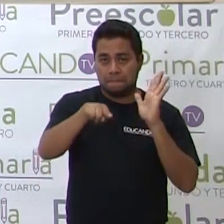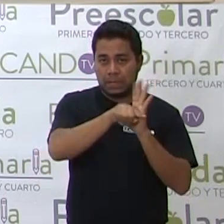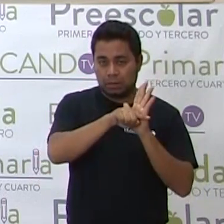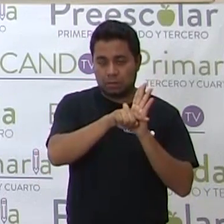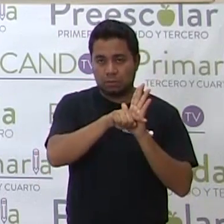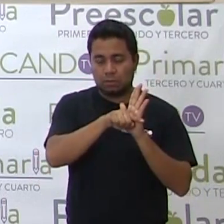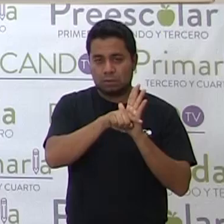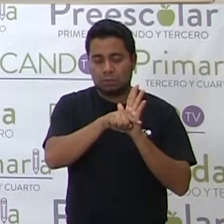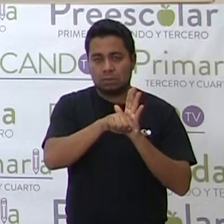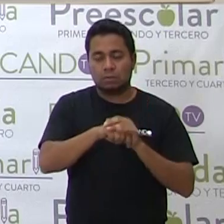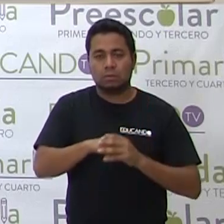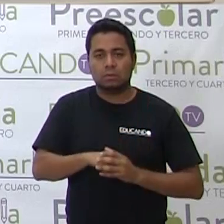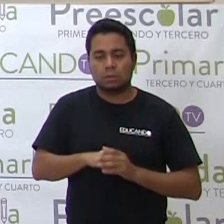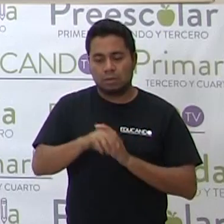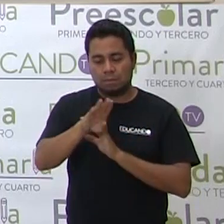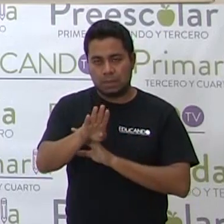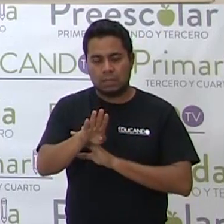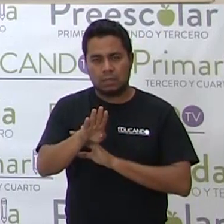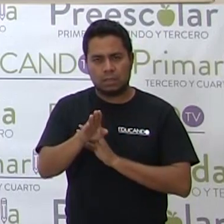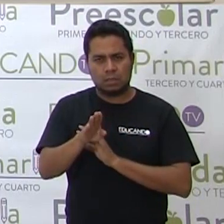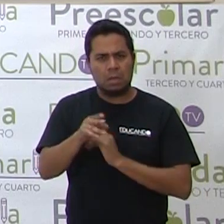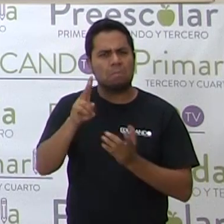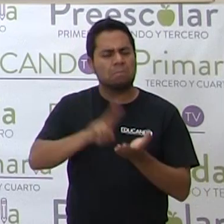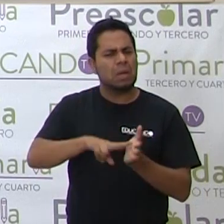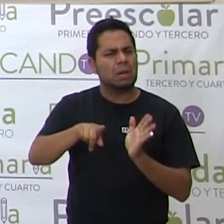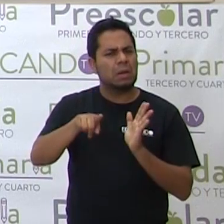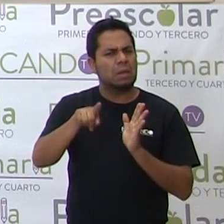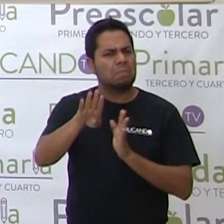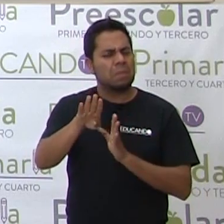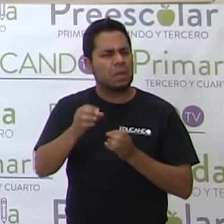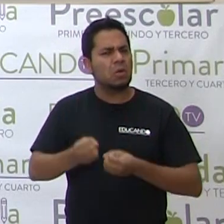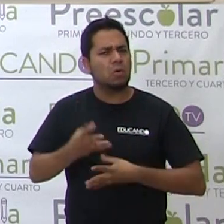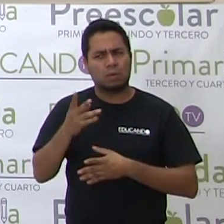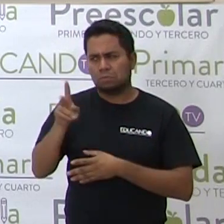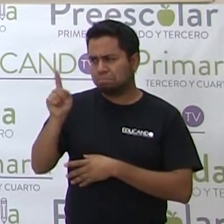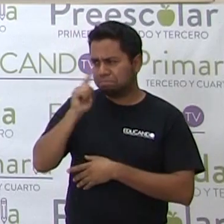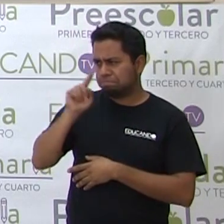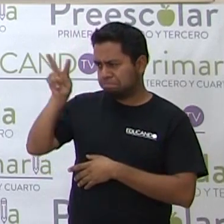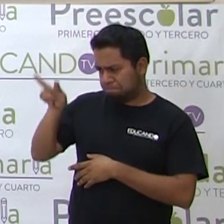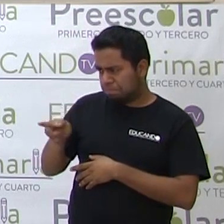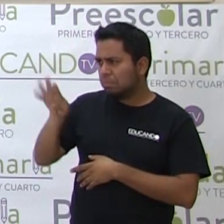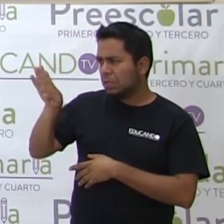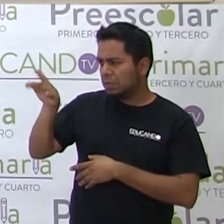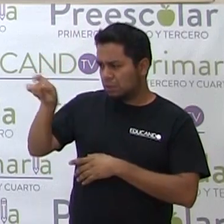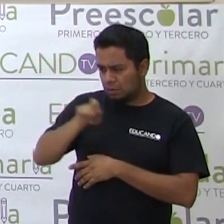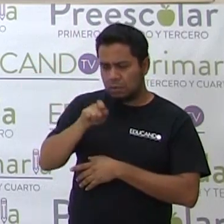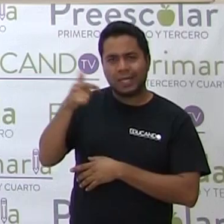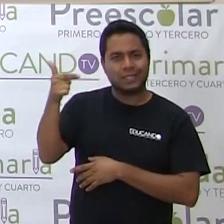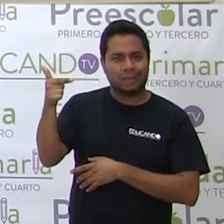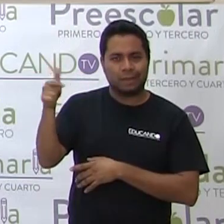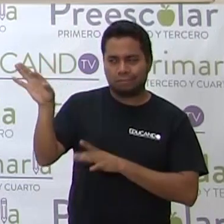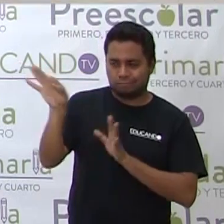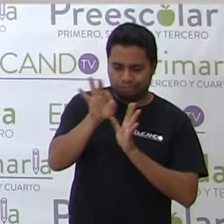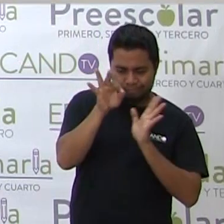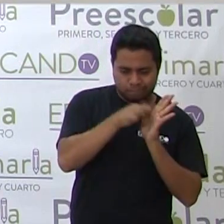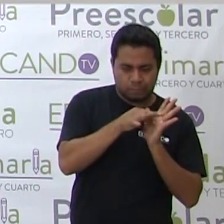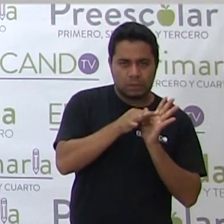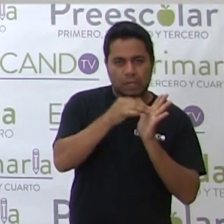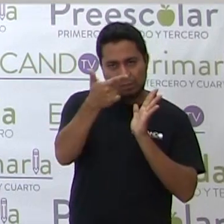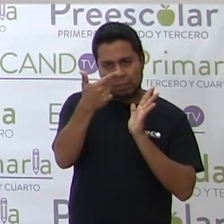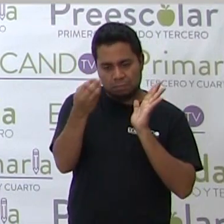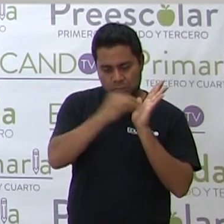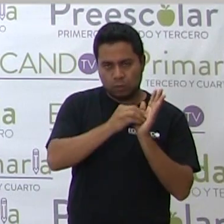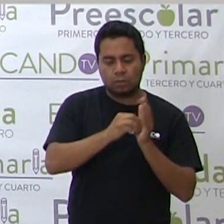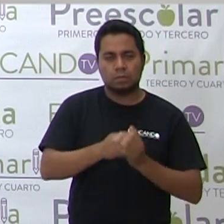menos - B cuánto vale B en este caso B vale 7 ponemos el número